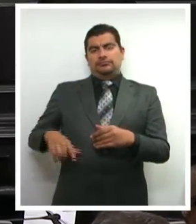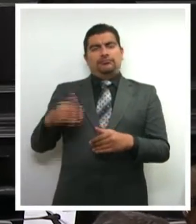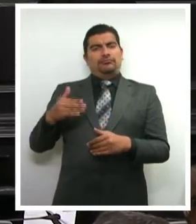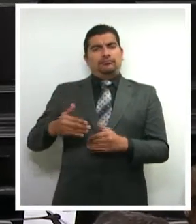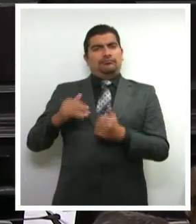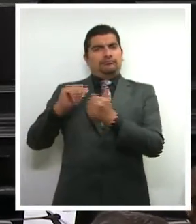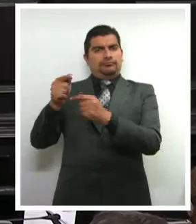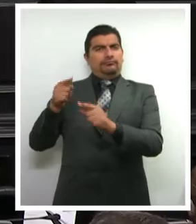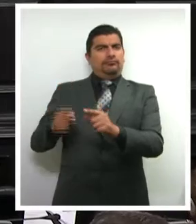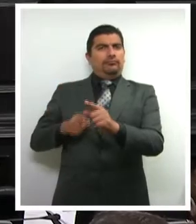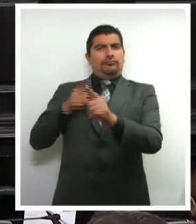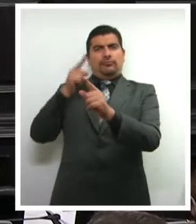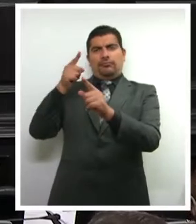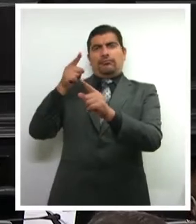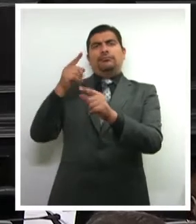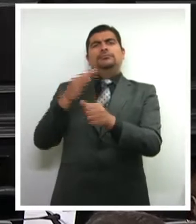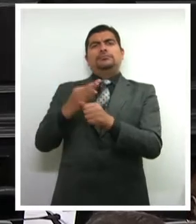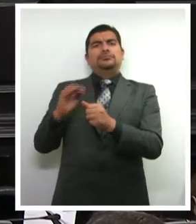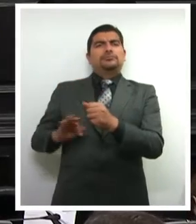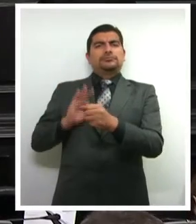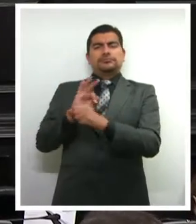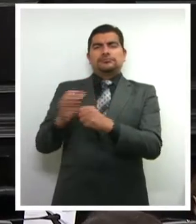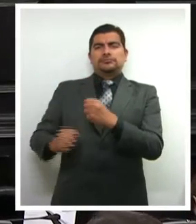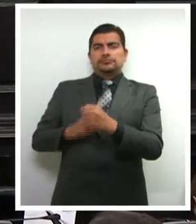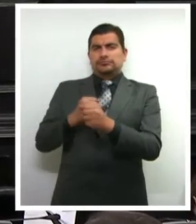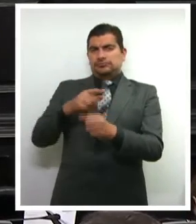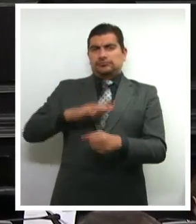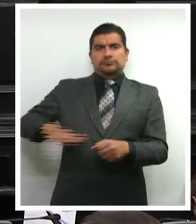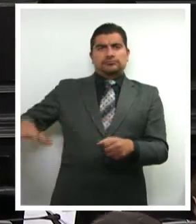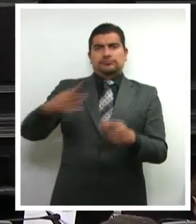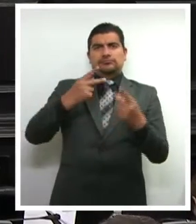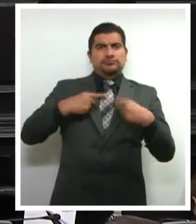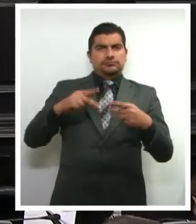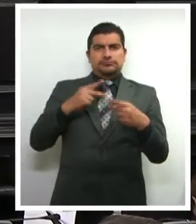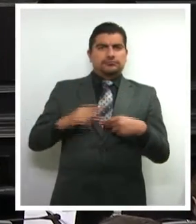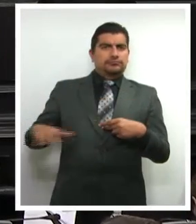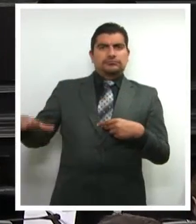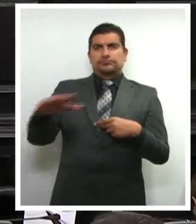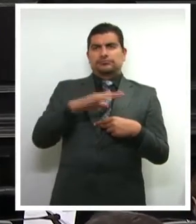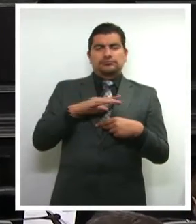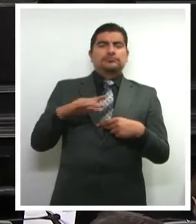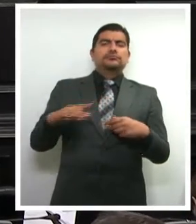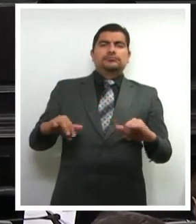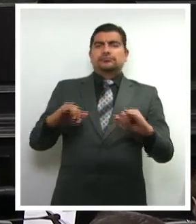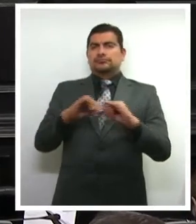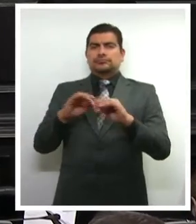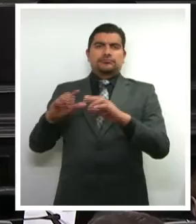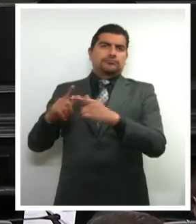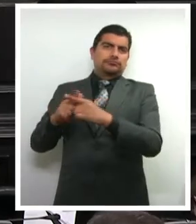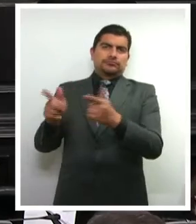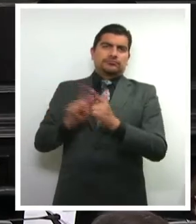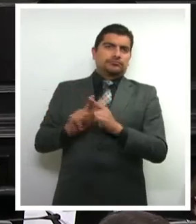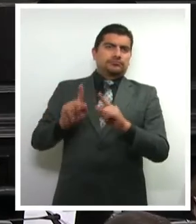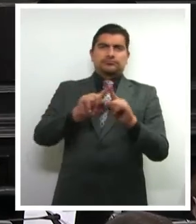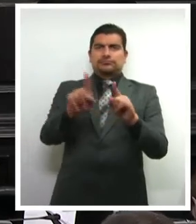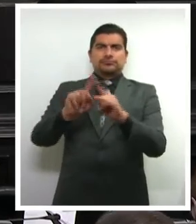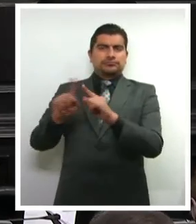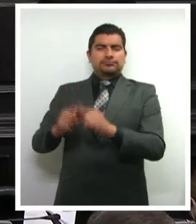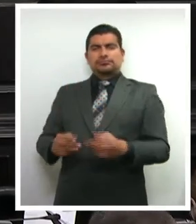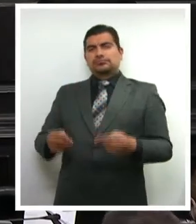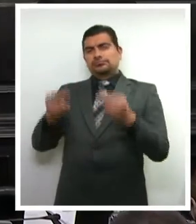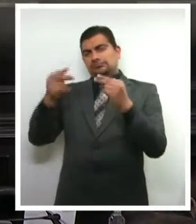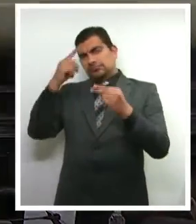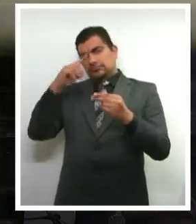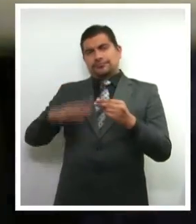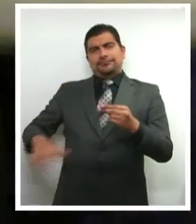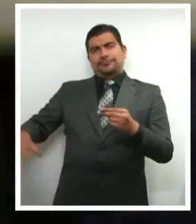cuyo propósito es fortalecer y mejorar la institucionalidad y administración de los asuntos públicos